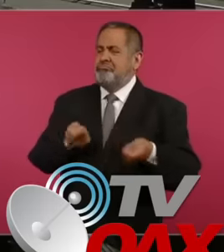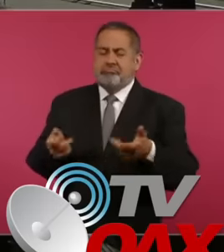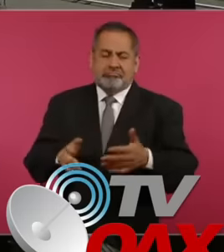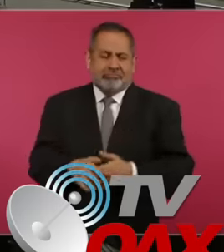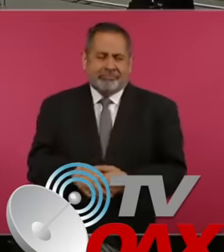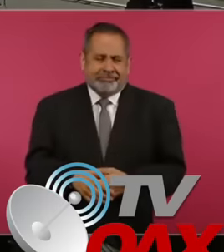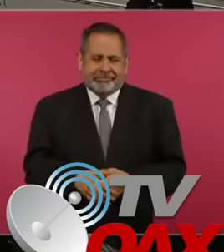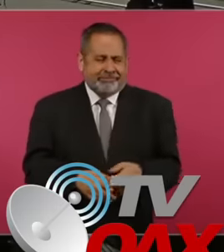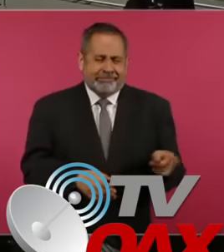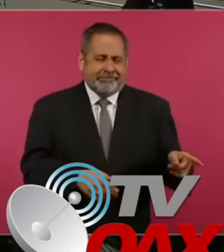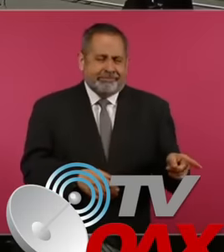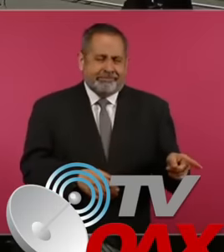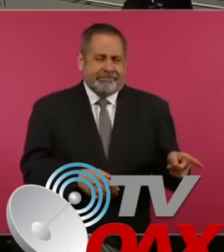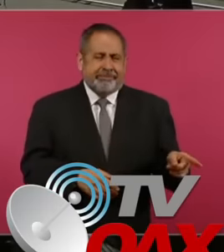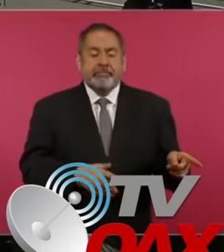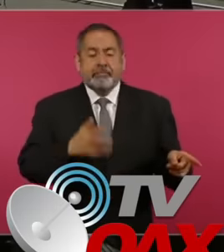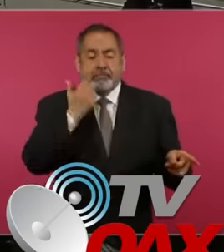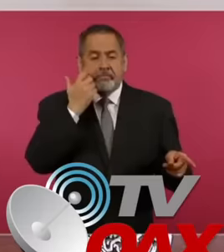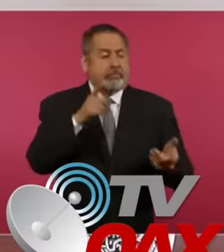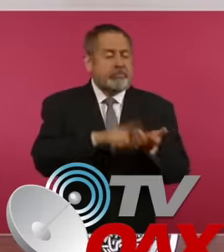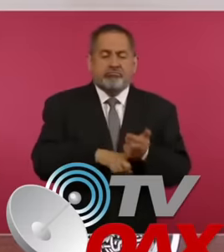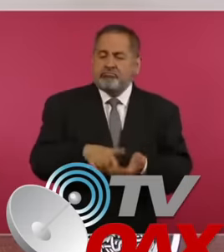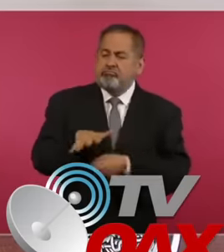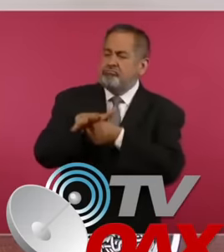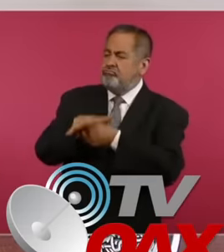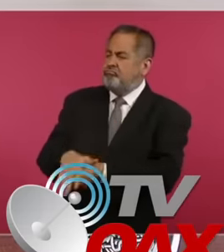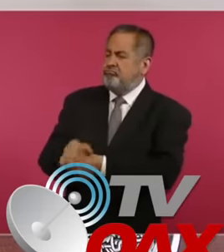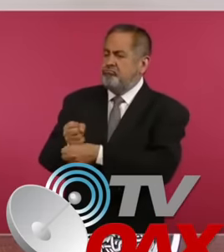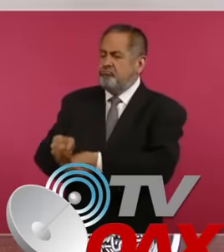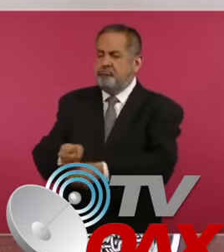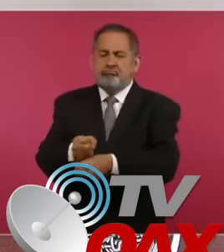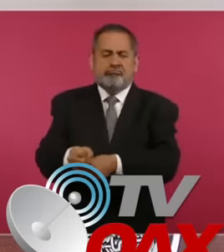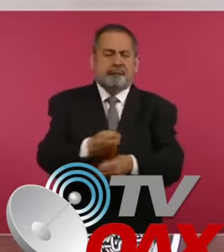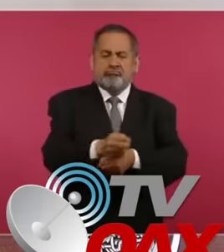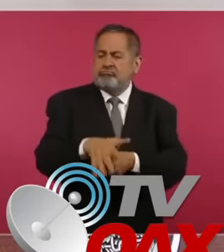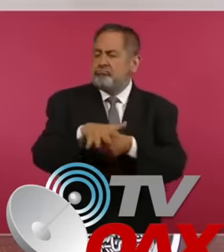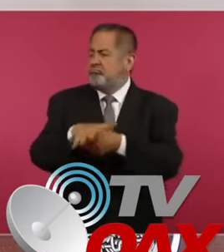Es de los que quieren resolverlo todo por la fuerza